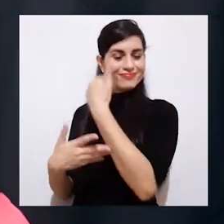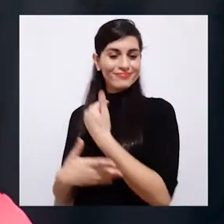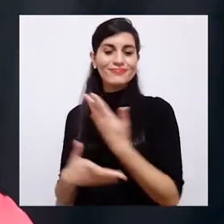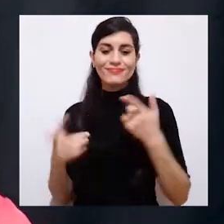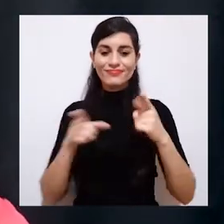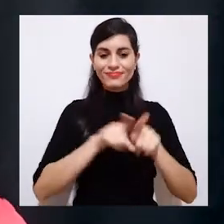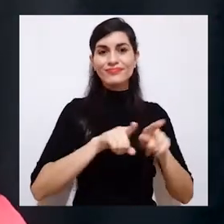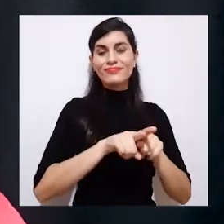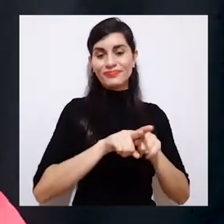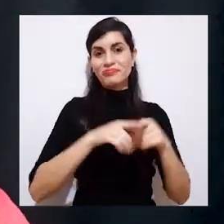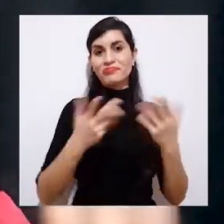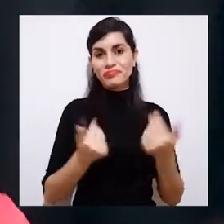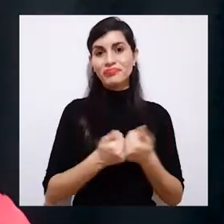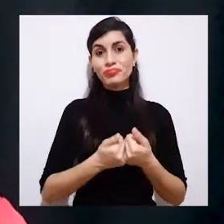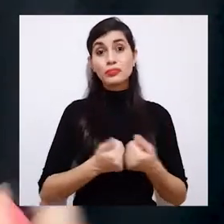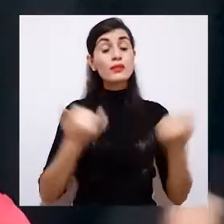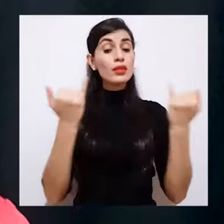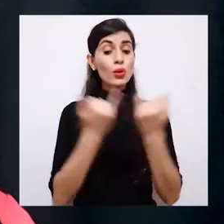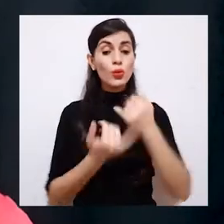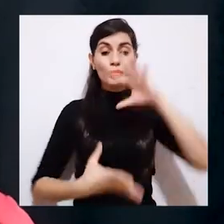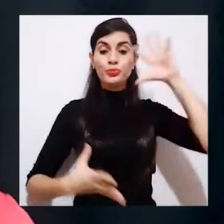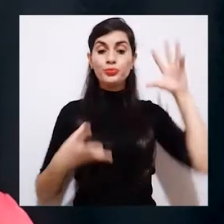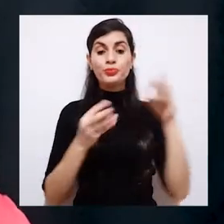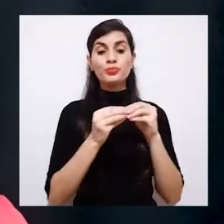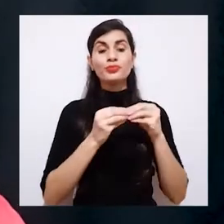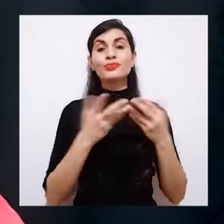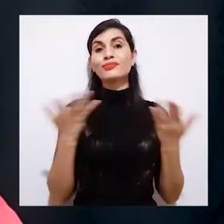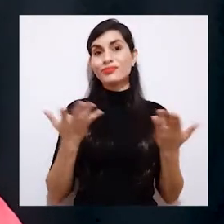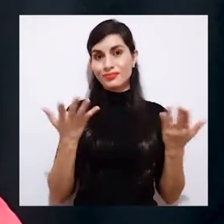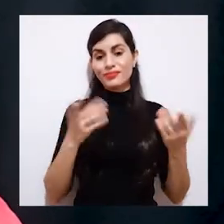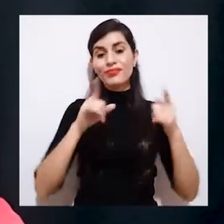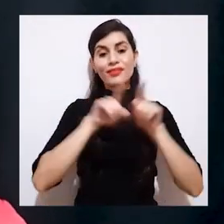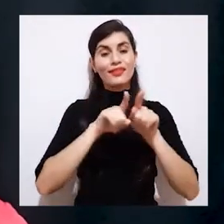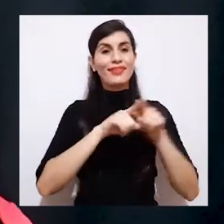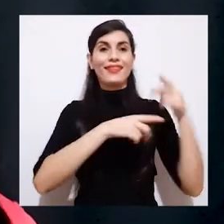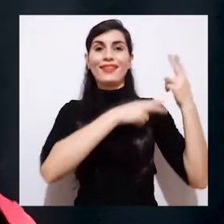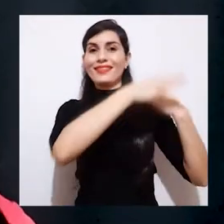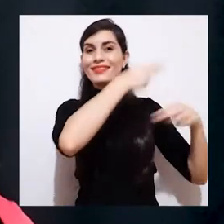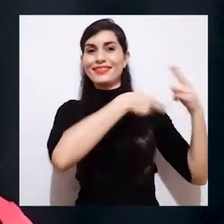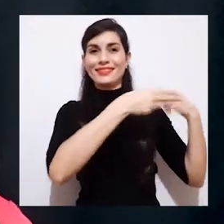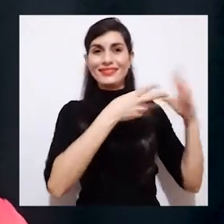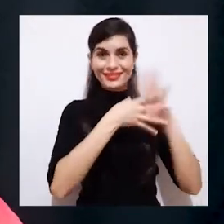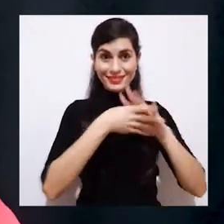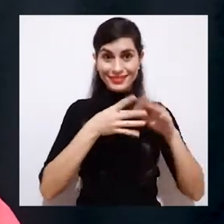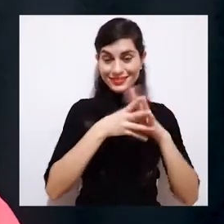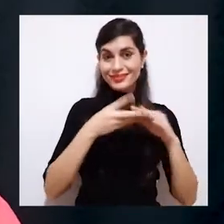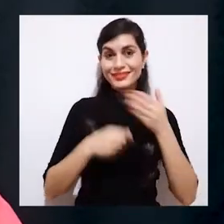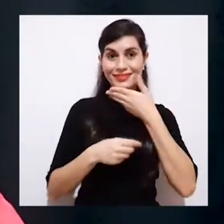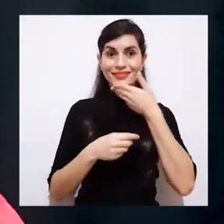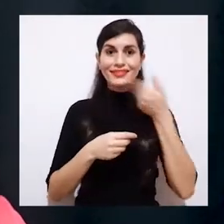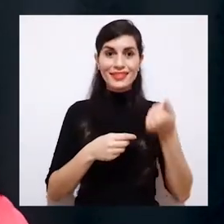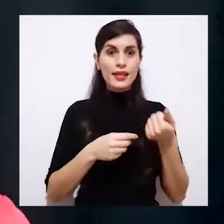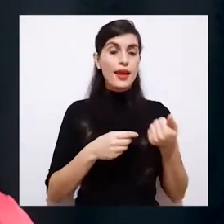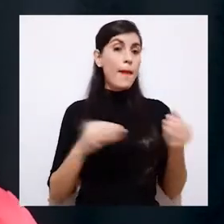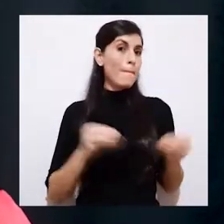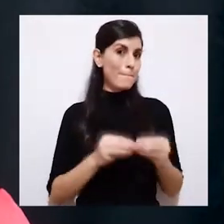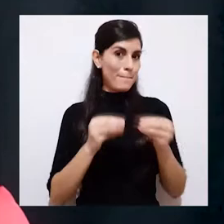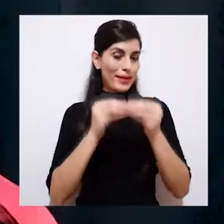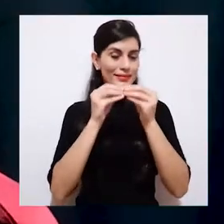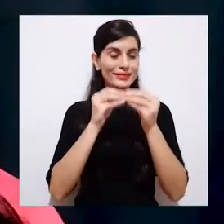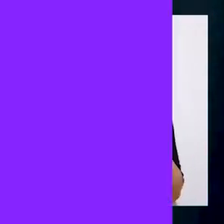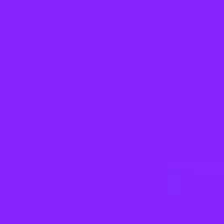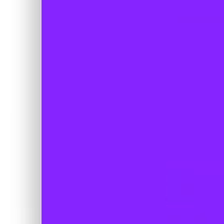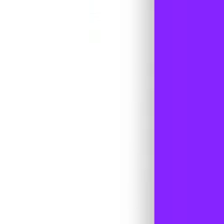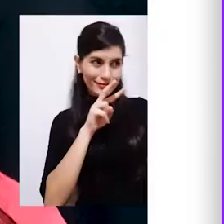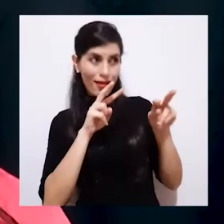bueno, y con el conjunto de todas estas dos cosas es así como las historias se cuentan mejor, es así como adquieren un poquito más de